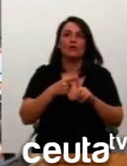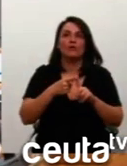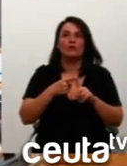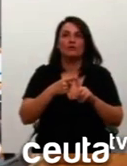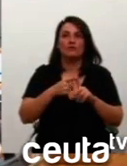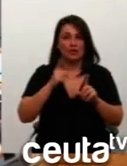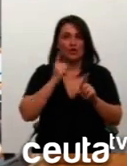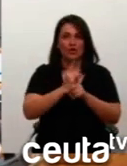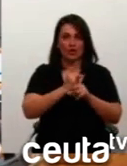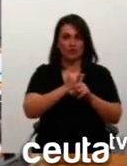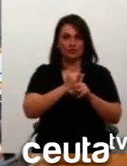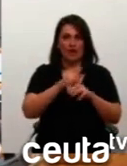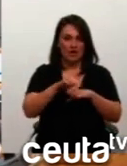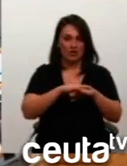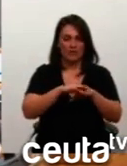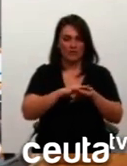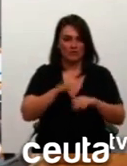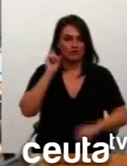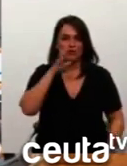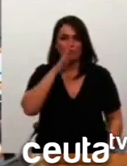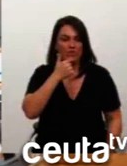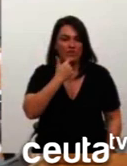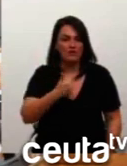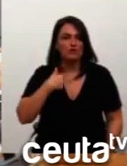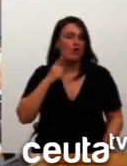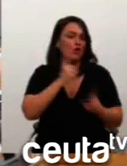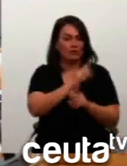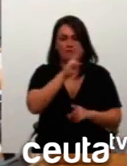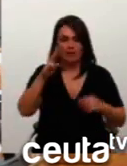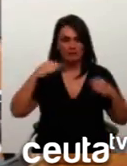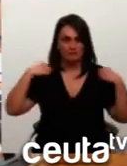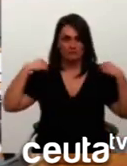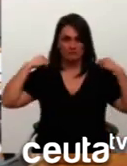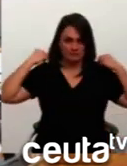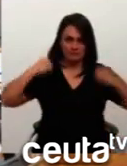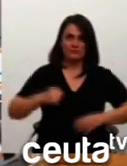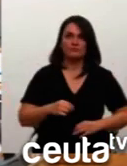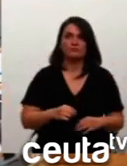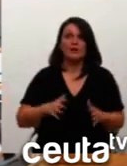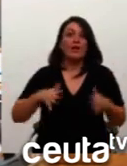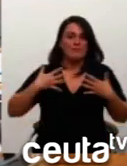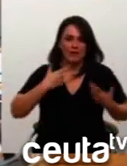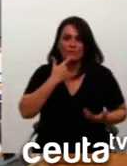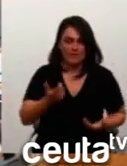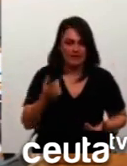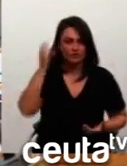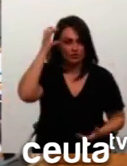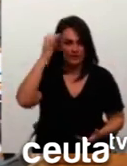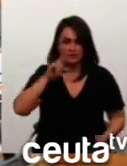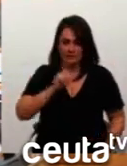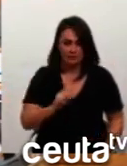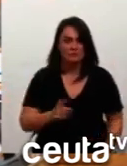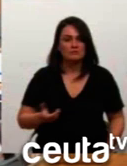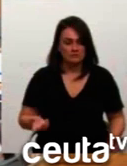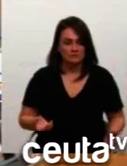ir en contra de la postura del Gobierno y decir, yo estoy en contra de lo que diga el PP. Eso es me alegro que me diga usted que eso es una tontería, porque es que como no le